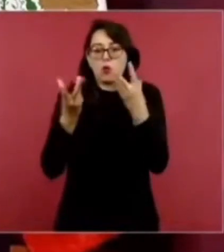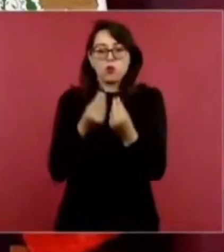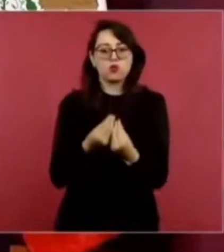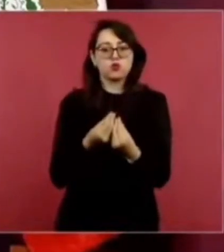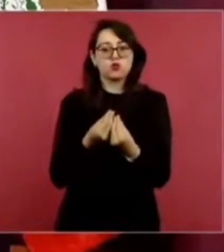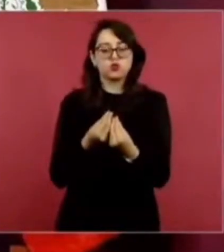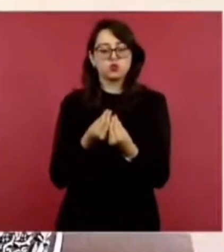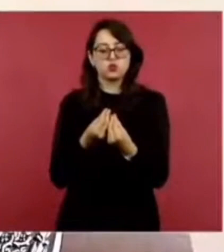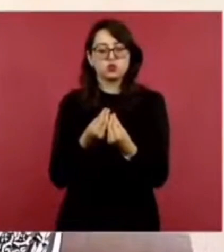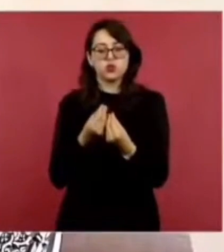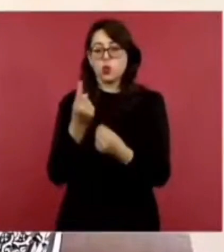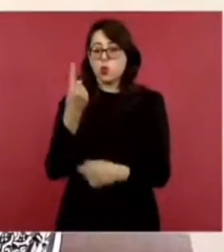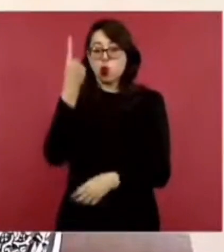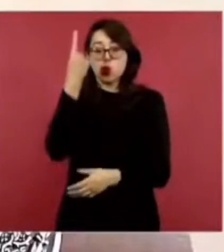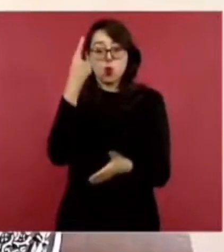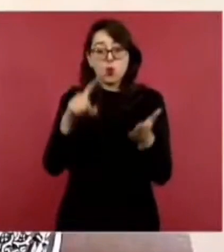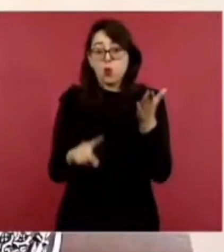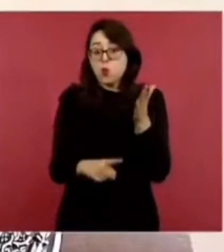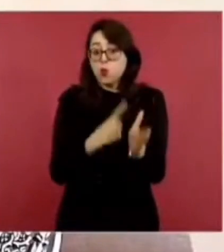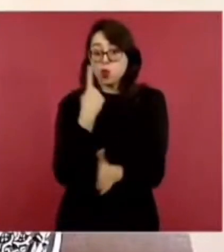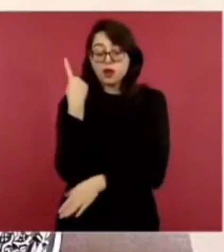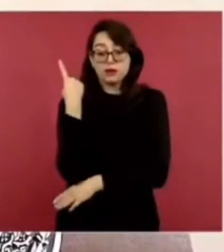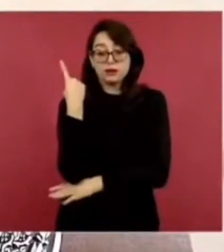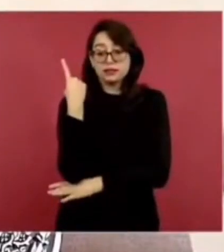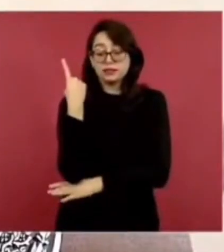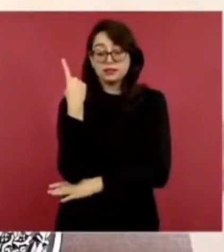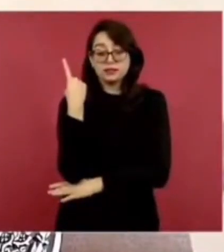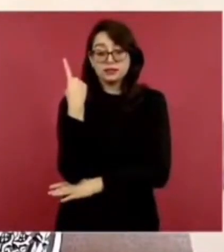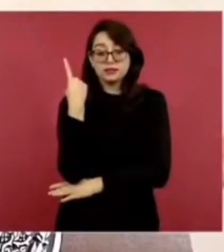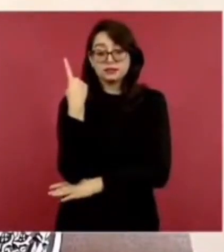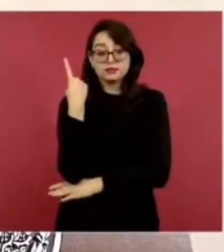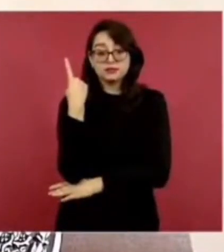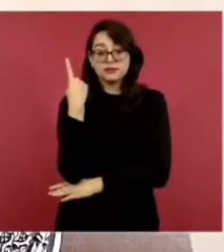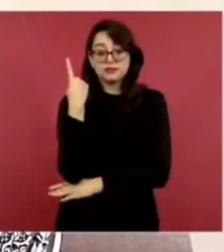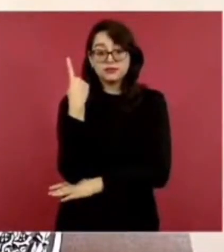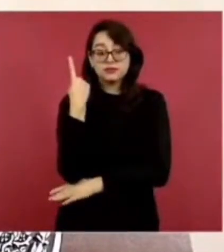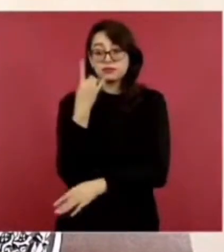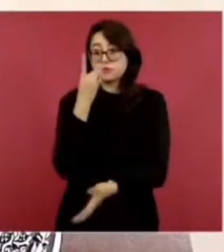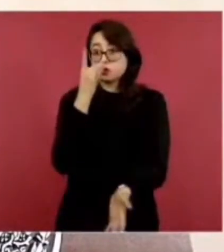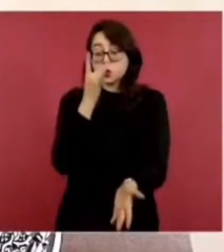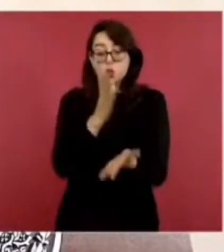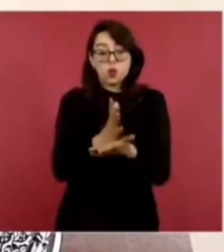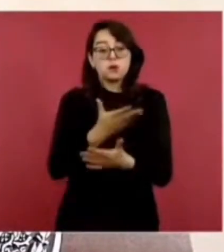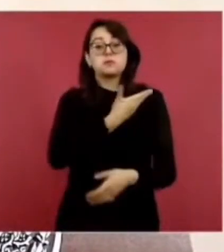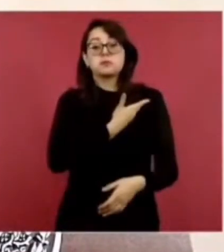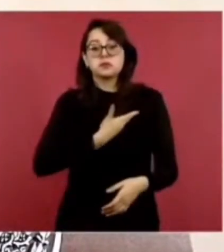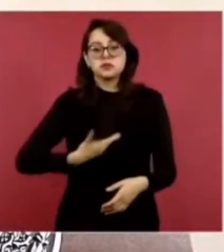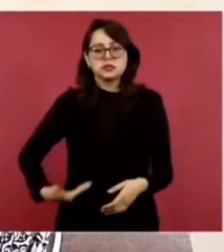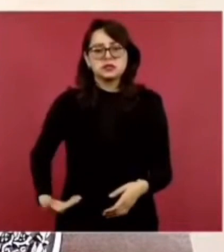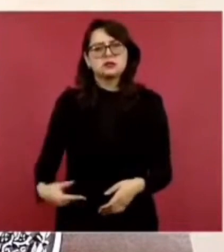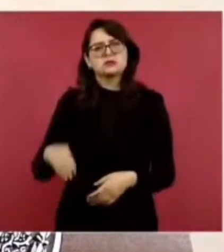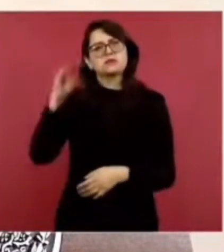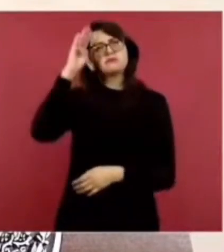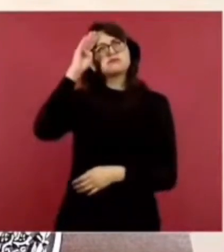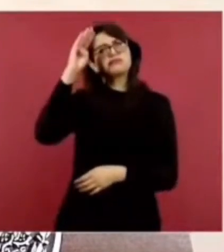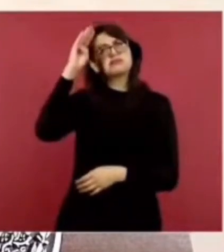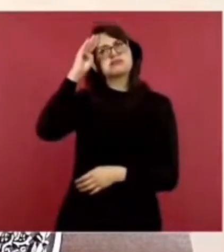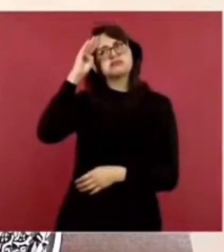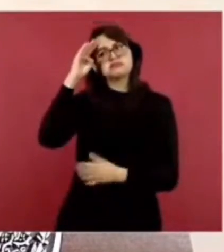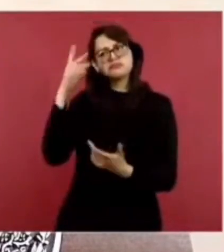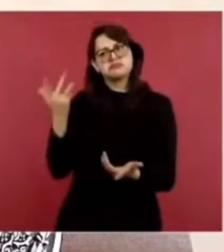de los pueblos de América Latina, del Caribe, el único plan. Y la verdad,